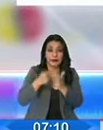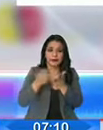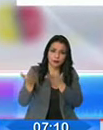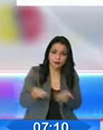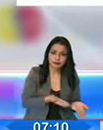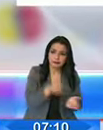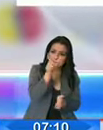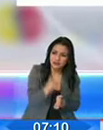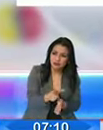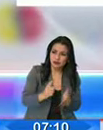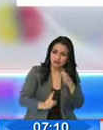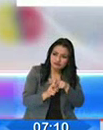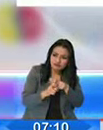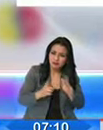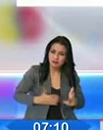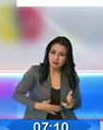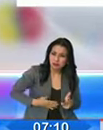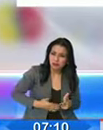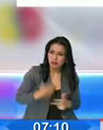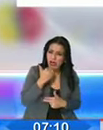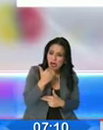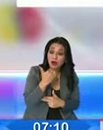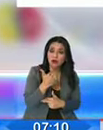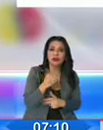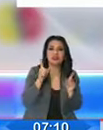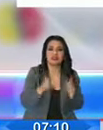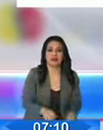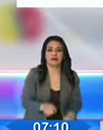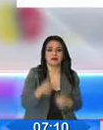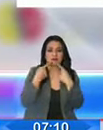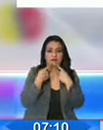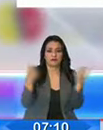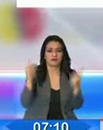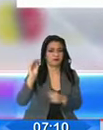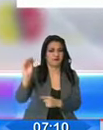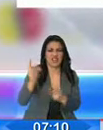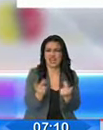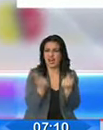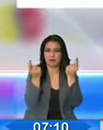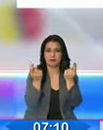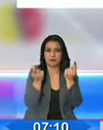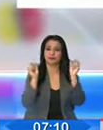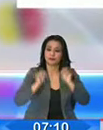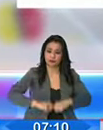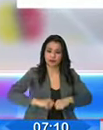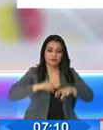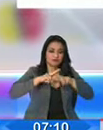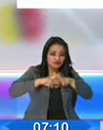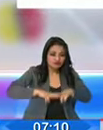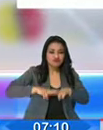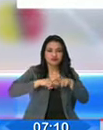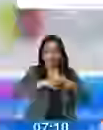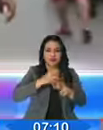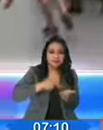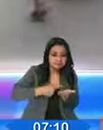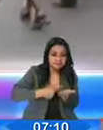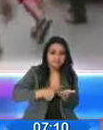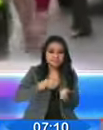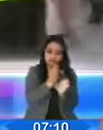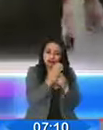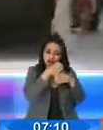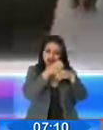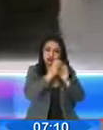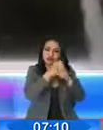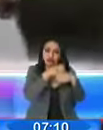posible intoxicación por alcohol adulterado reporten inmediatamente para realizar los análisis correspondientes. Por su parte,